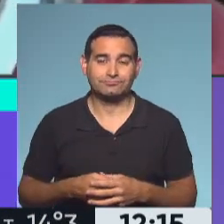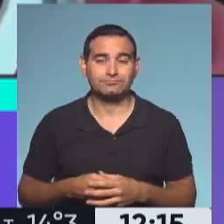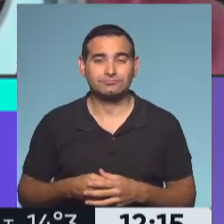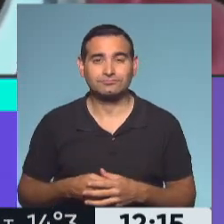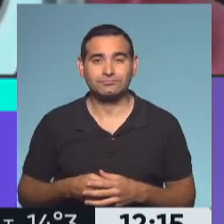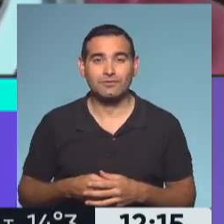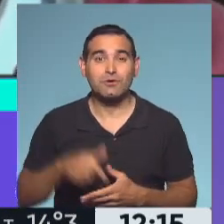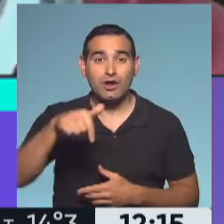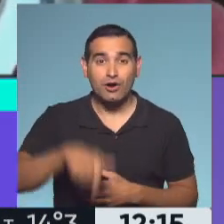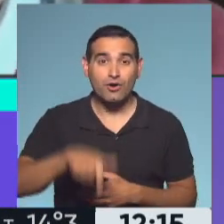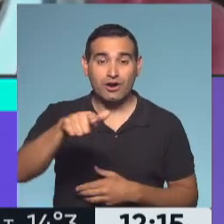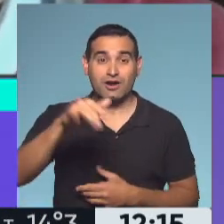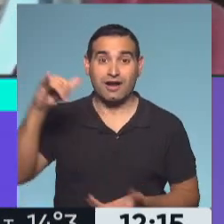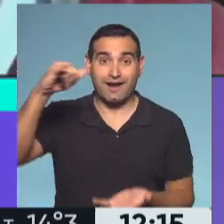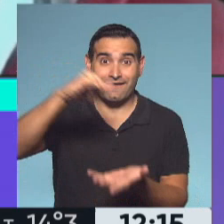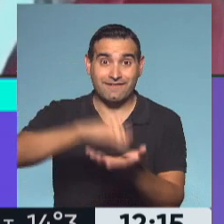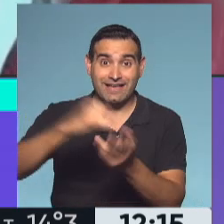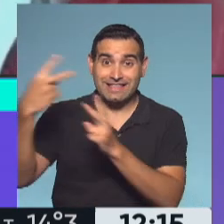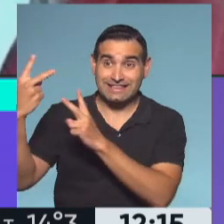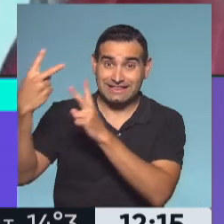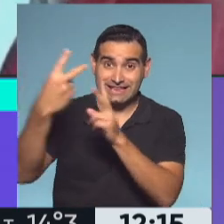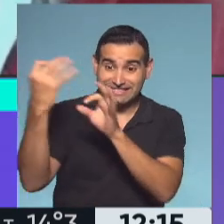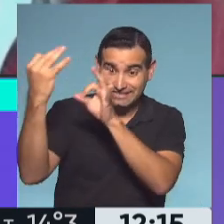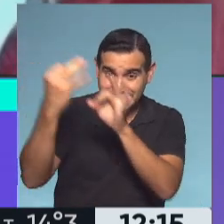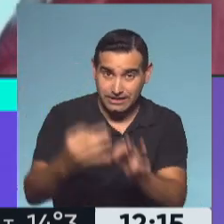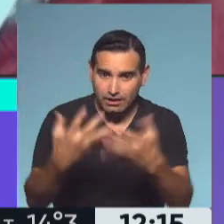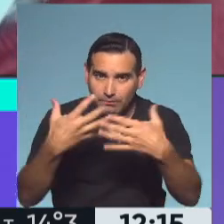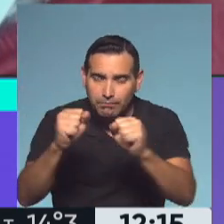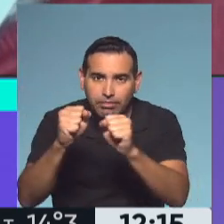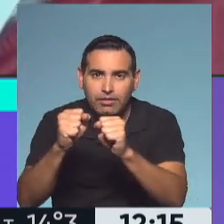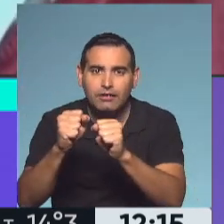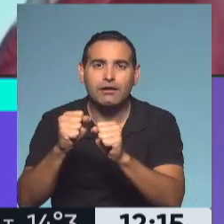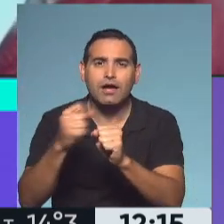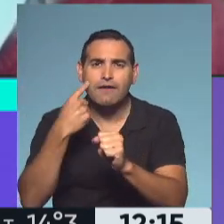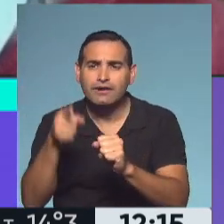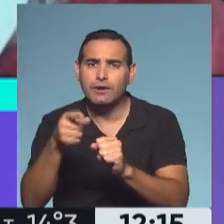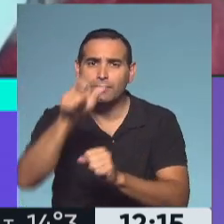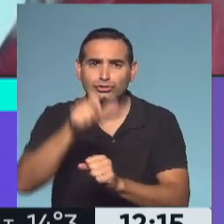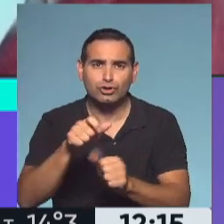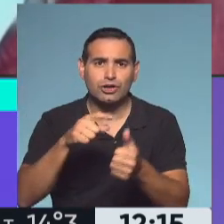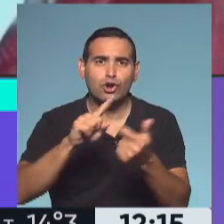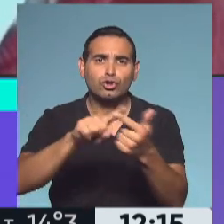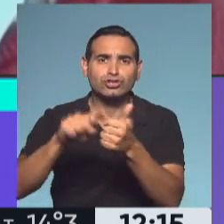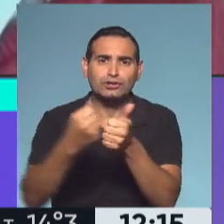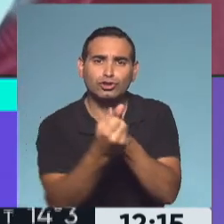de detectarlo en la puerta de entrada y poder hacer un rastreo de los probables